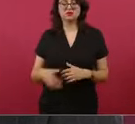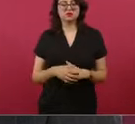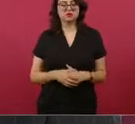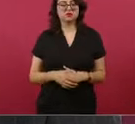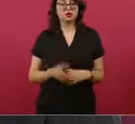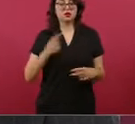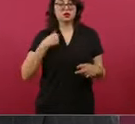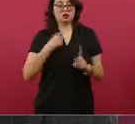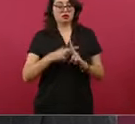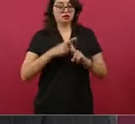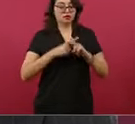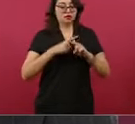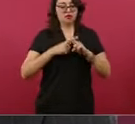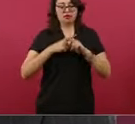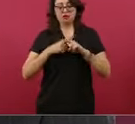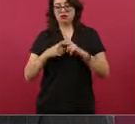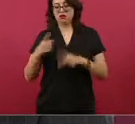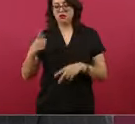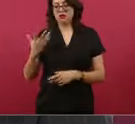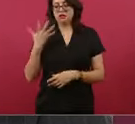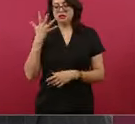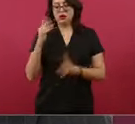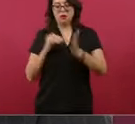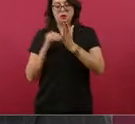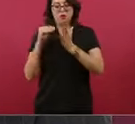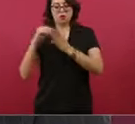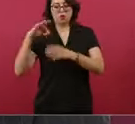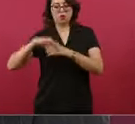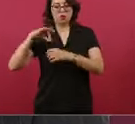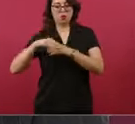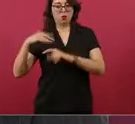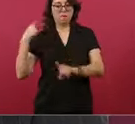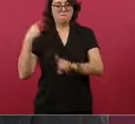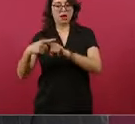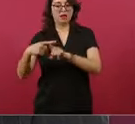votos de ventaja.